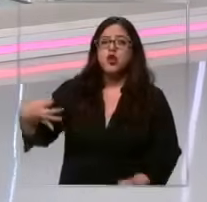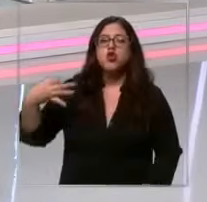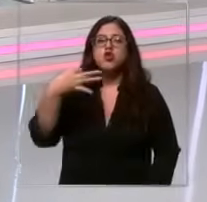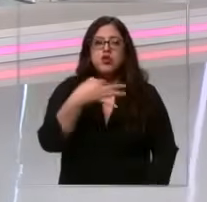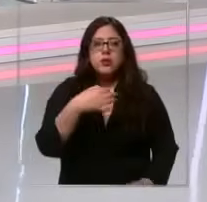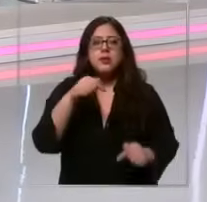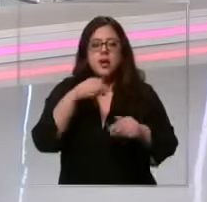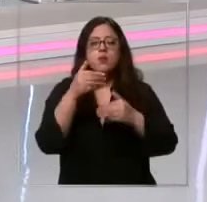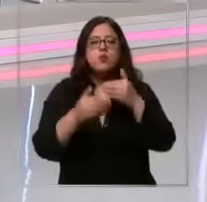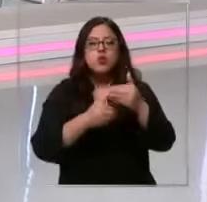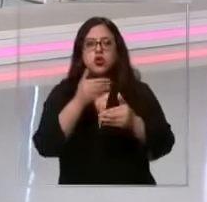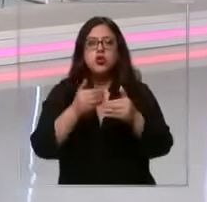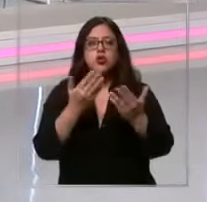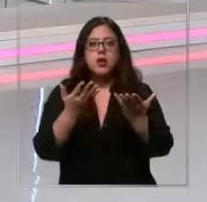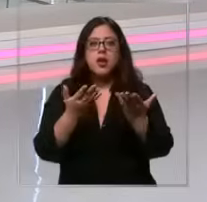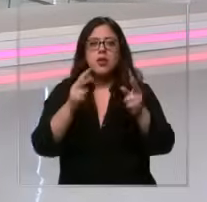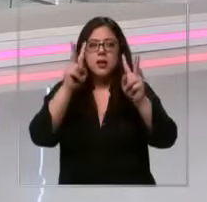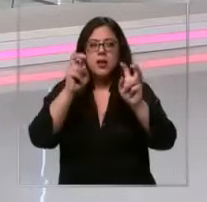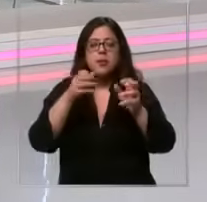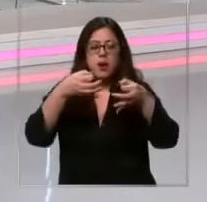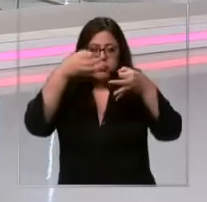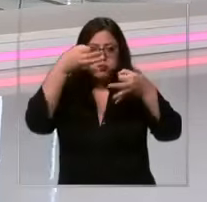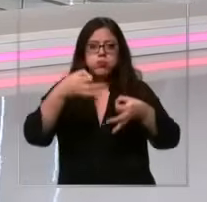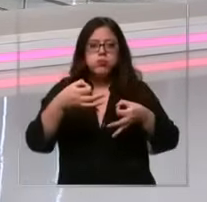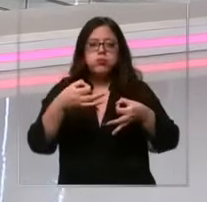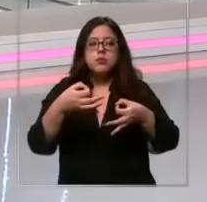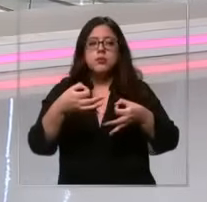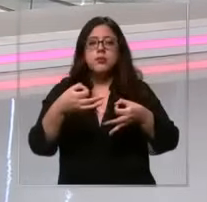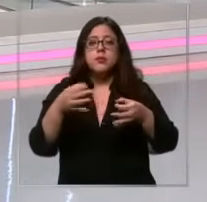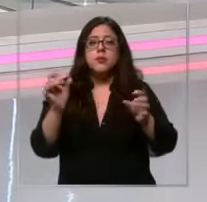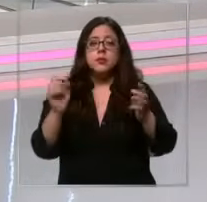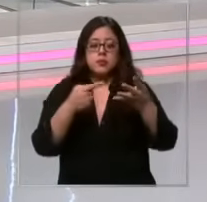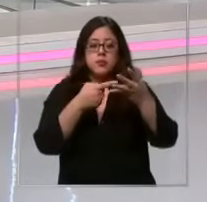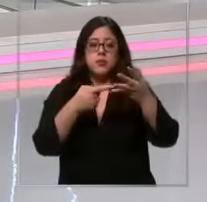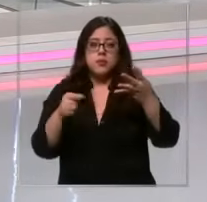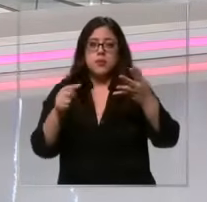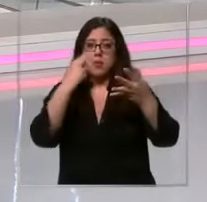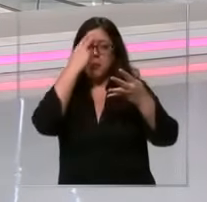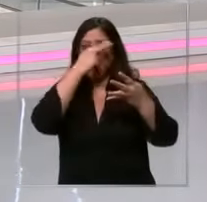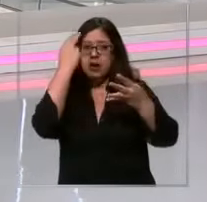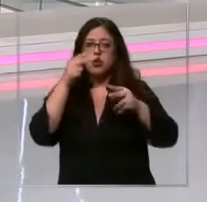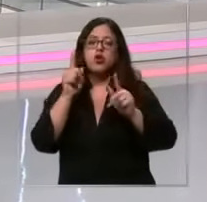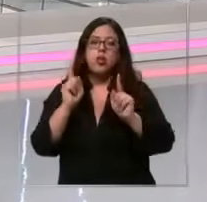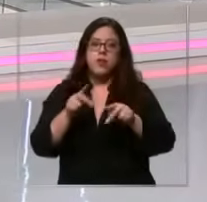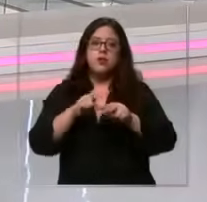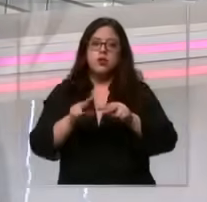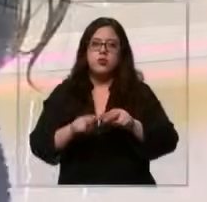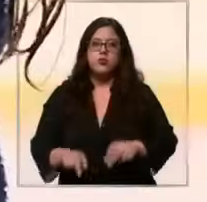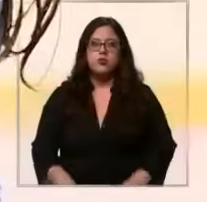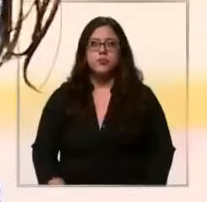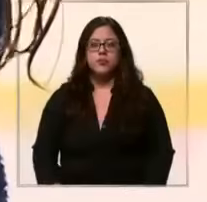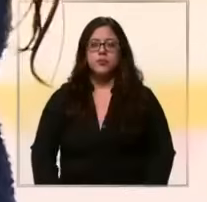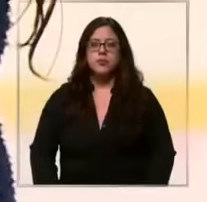están en proceso de regularización y que a más tardar, a fines de marzo, debería quedar solucionado.